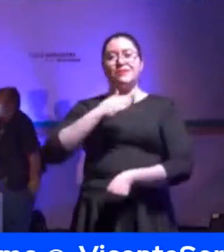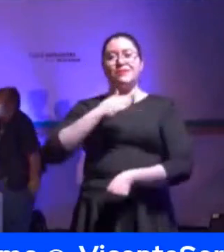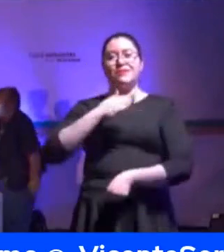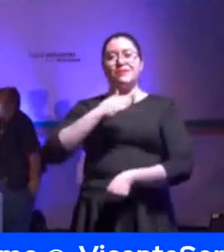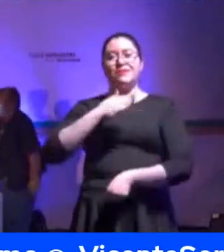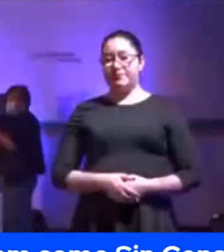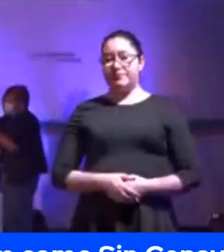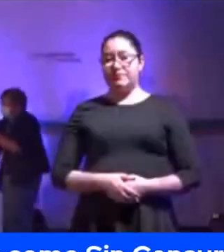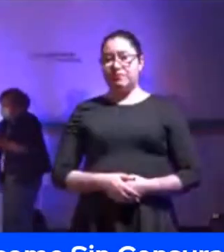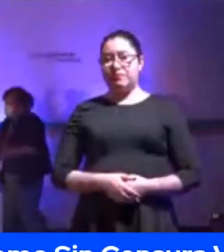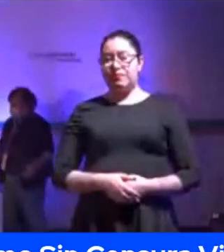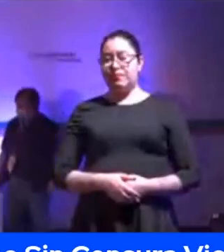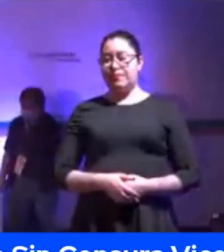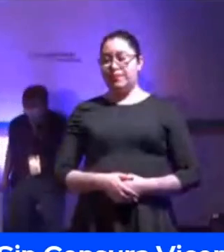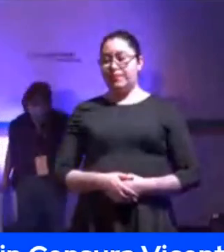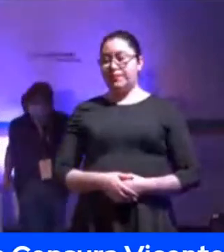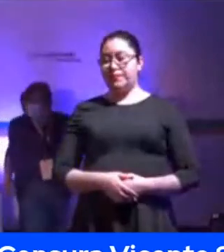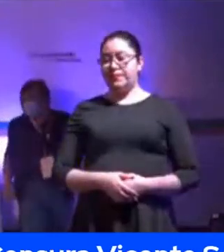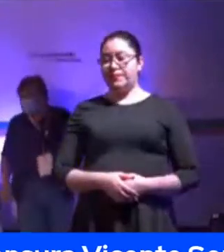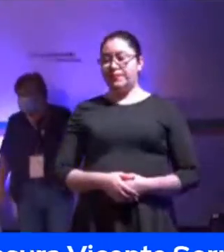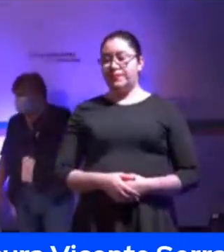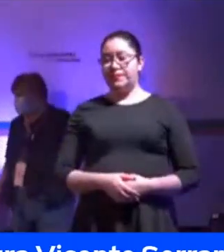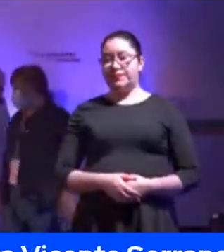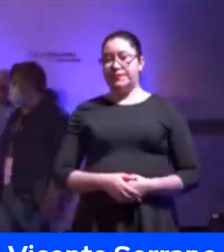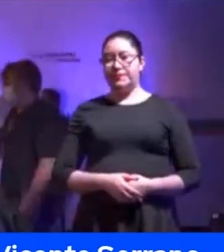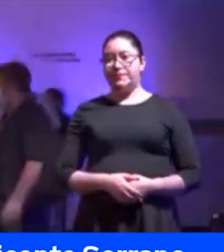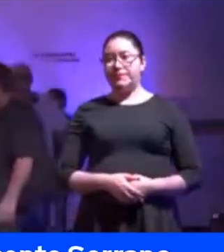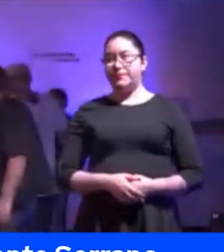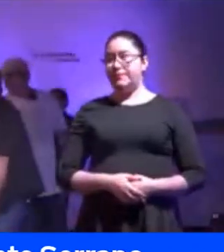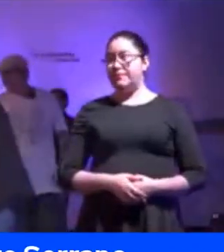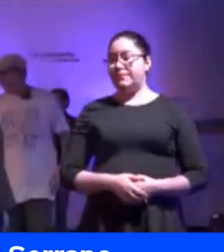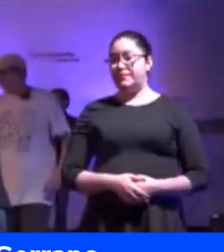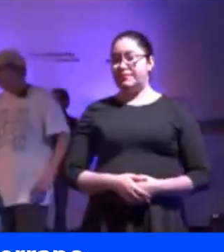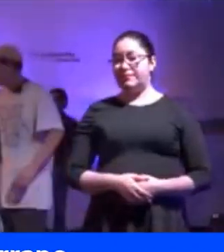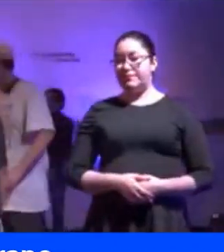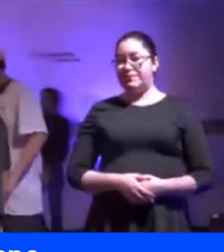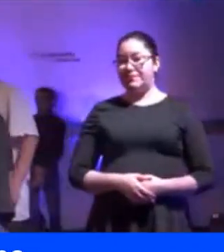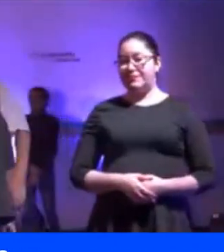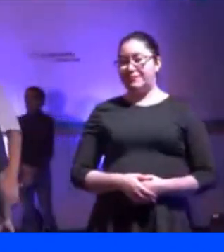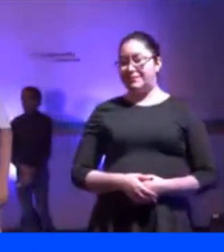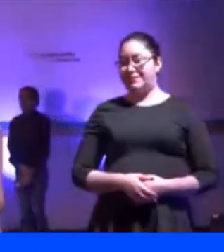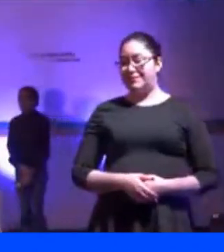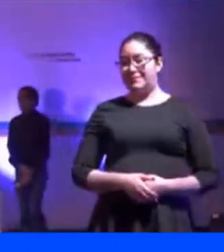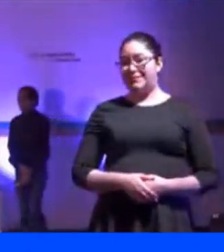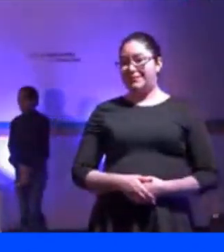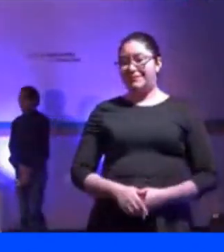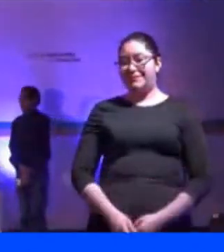Gracias.